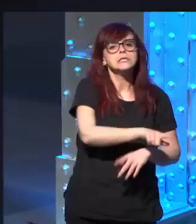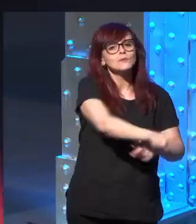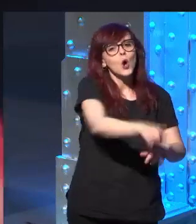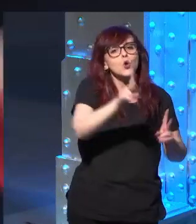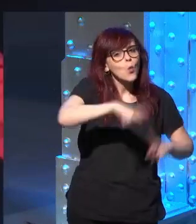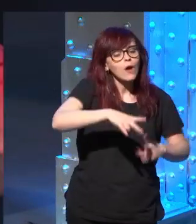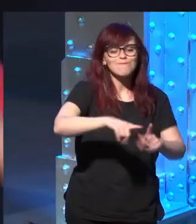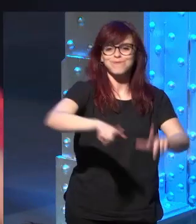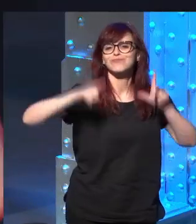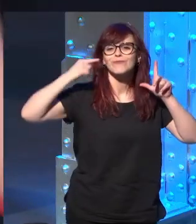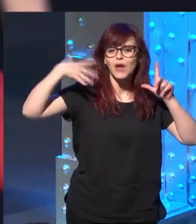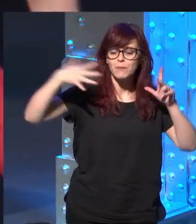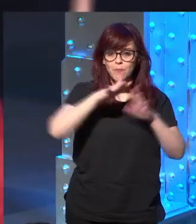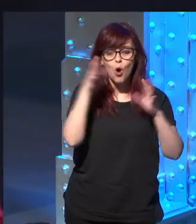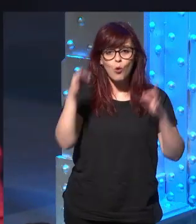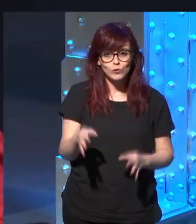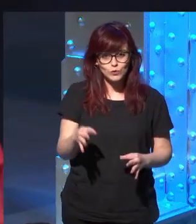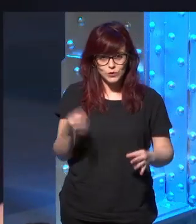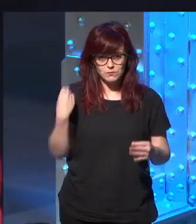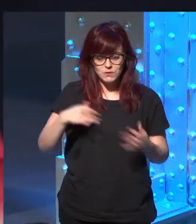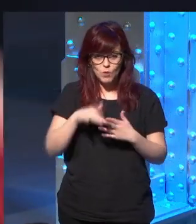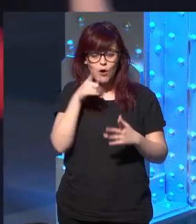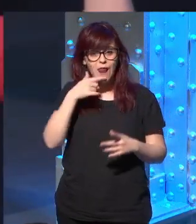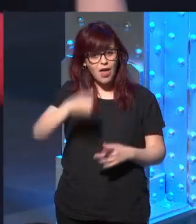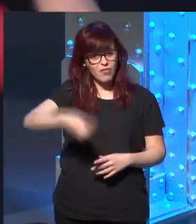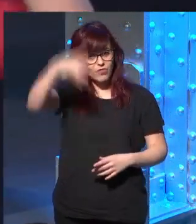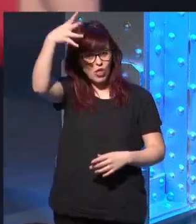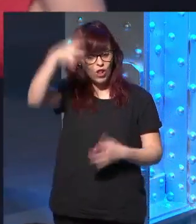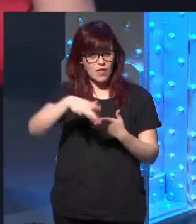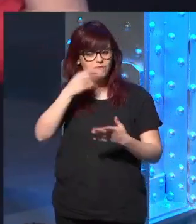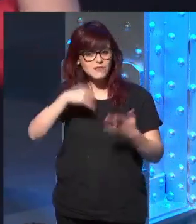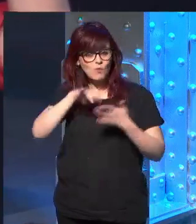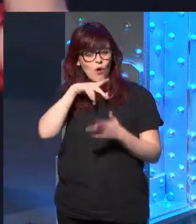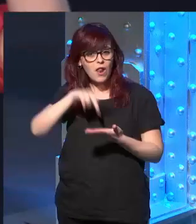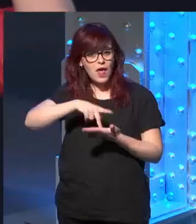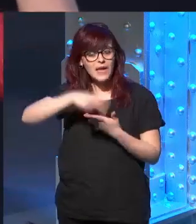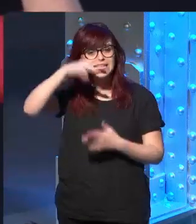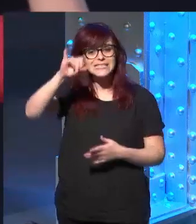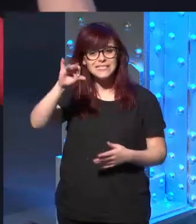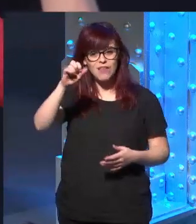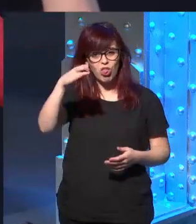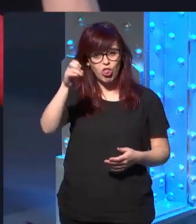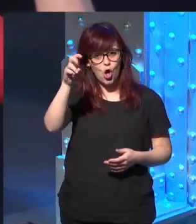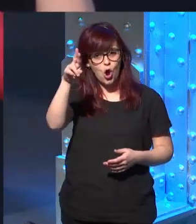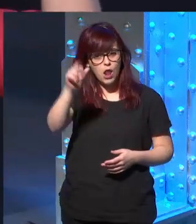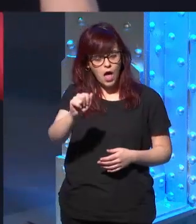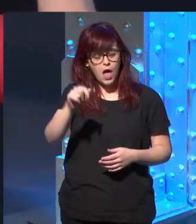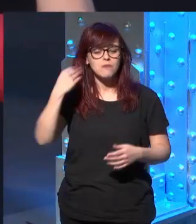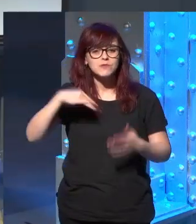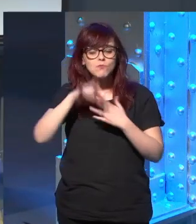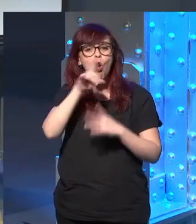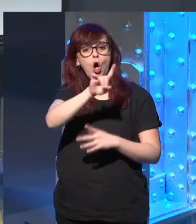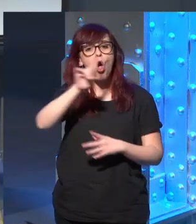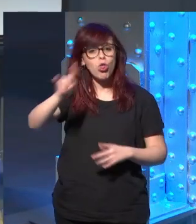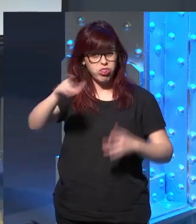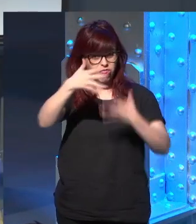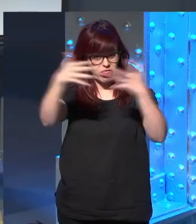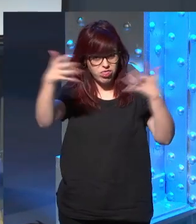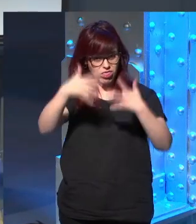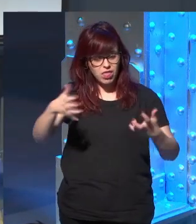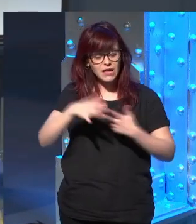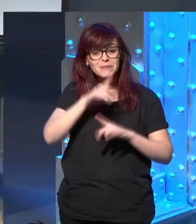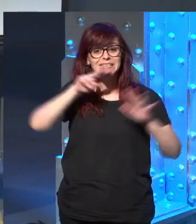ahí, ¿no? De hecho, en la exposición de la bailarina del futuro que hay en este edificio, la presentación de Isadora Duncan me llamó la atención el otro día porque son 11 líneas,